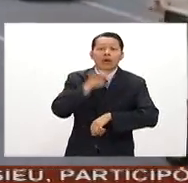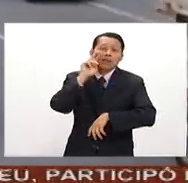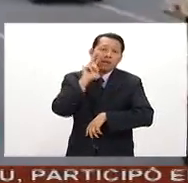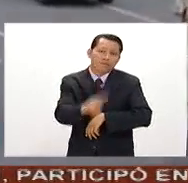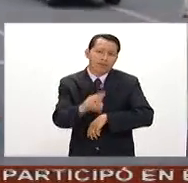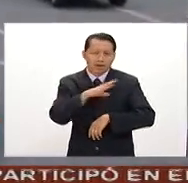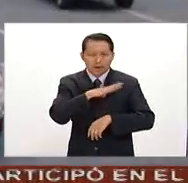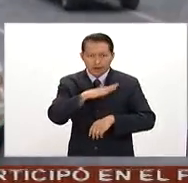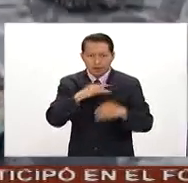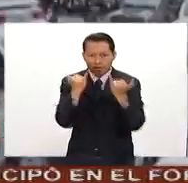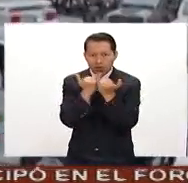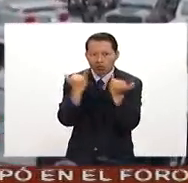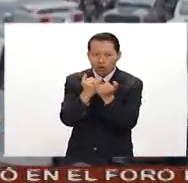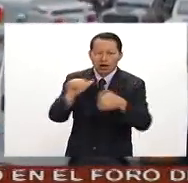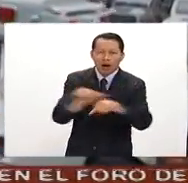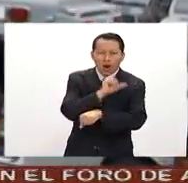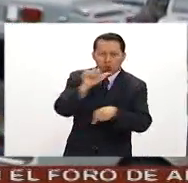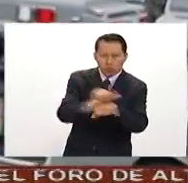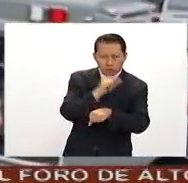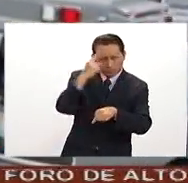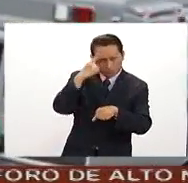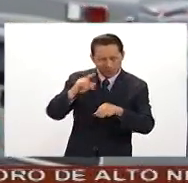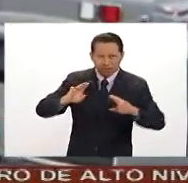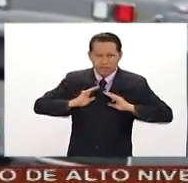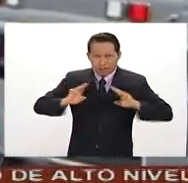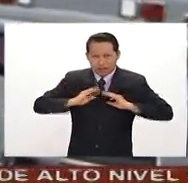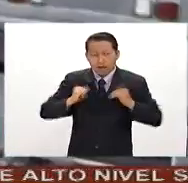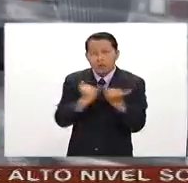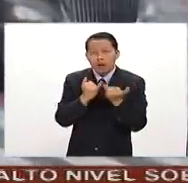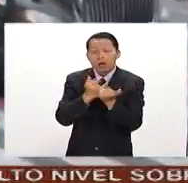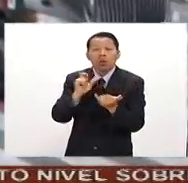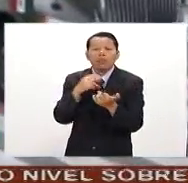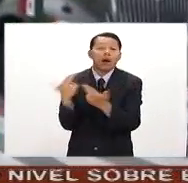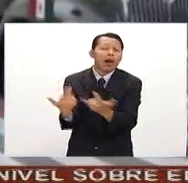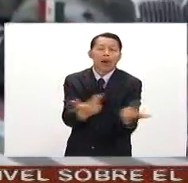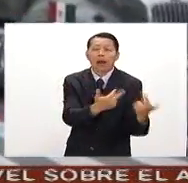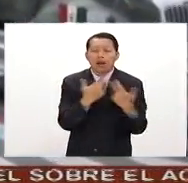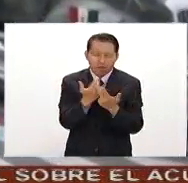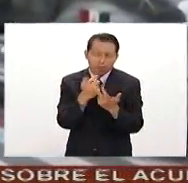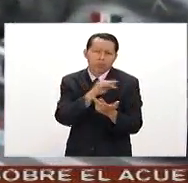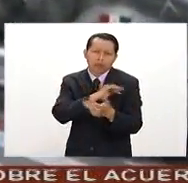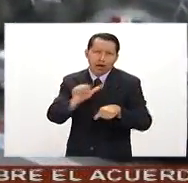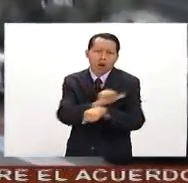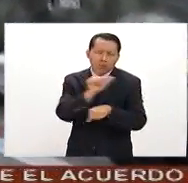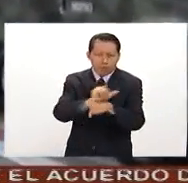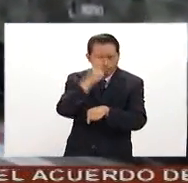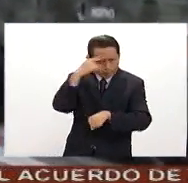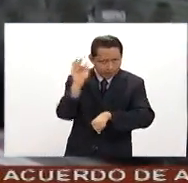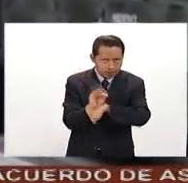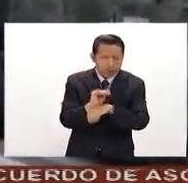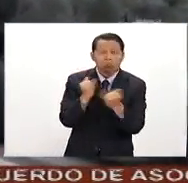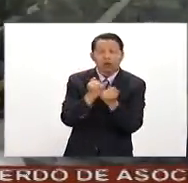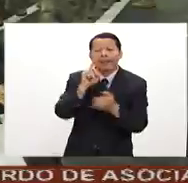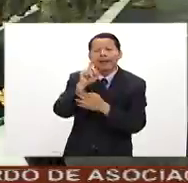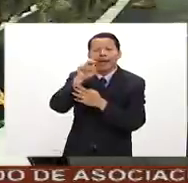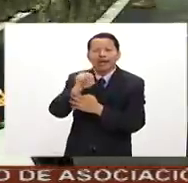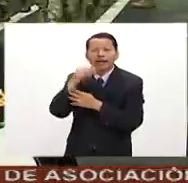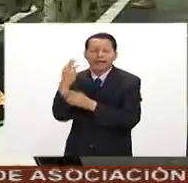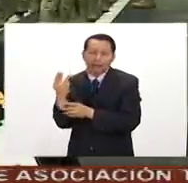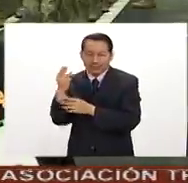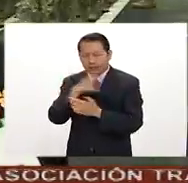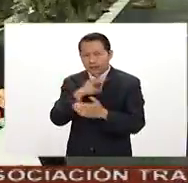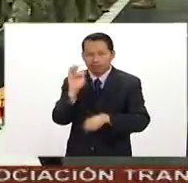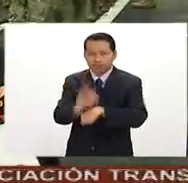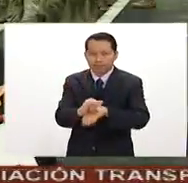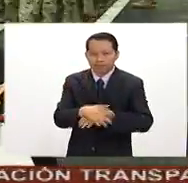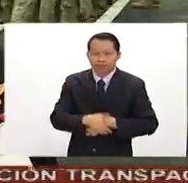de vehículos artillados, de apoyo a la población en casos de desastre y carros temáticos alusivos al plan DN3E. Es una